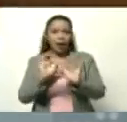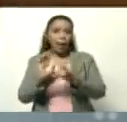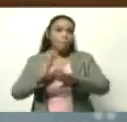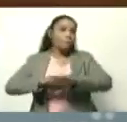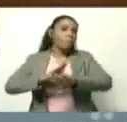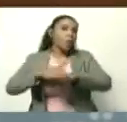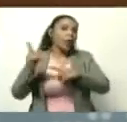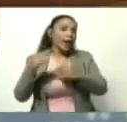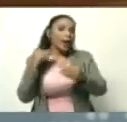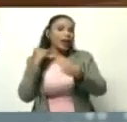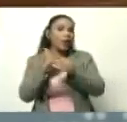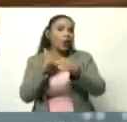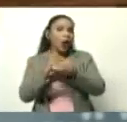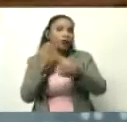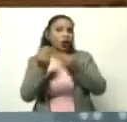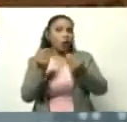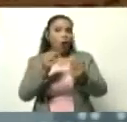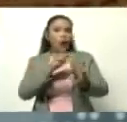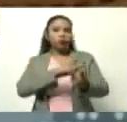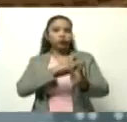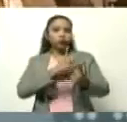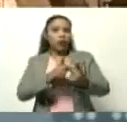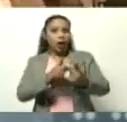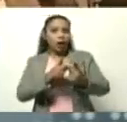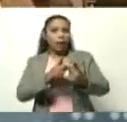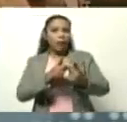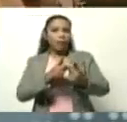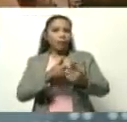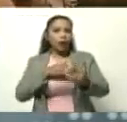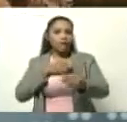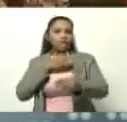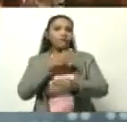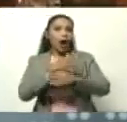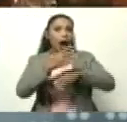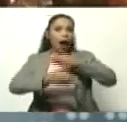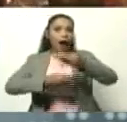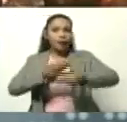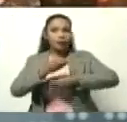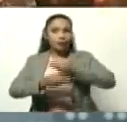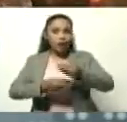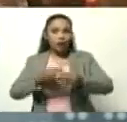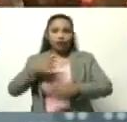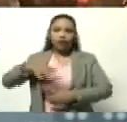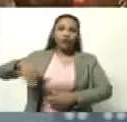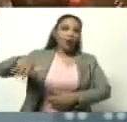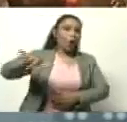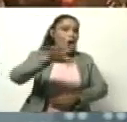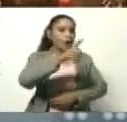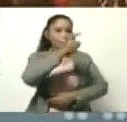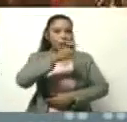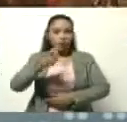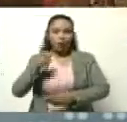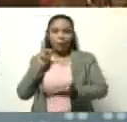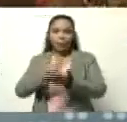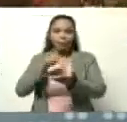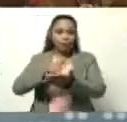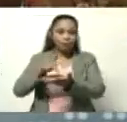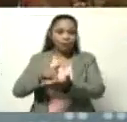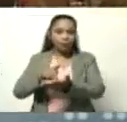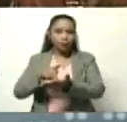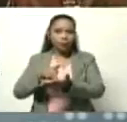voluntades en última instancia porque van a convertirnos a todos los que estamos participando en personas